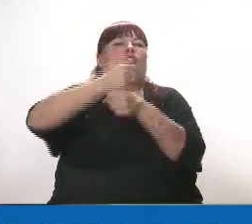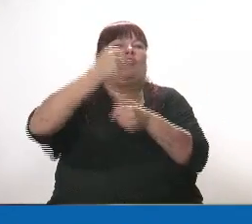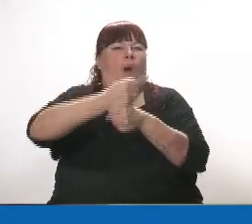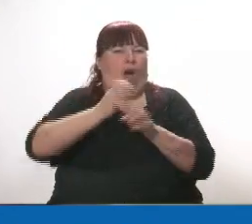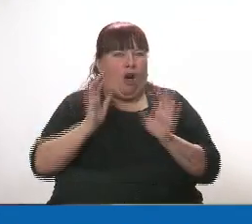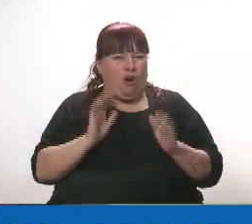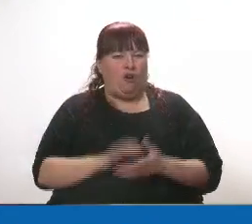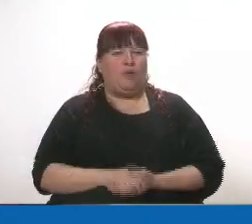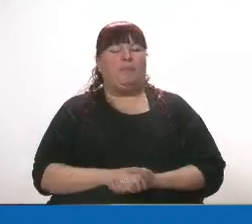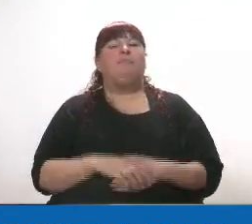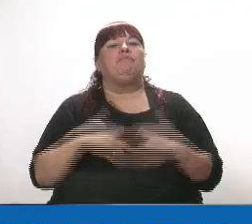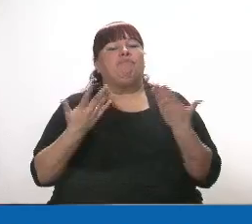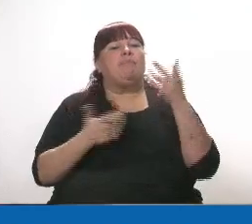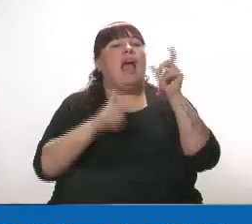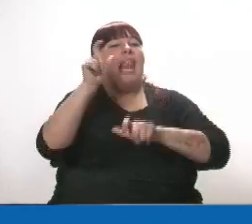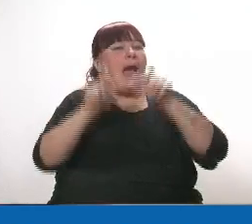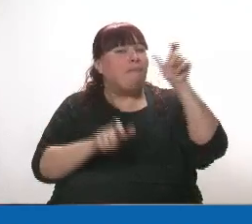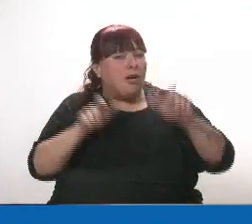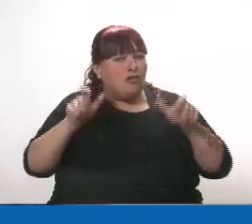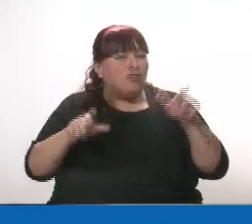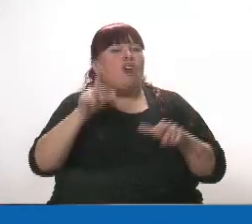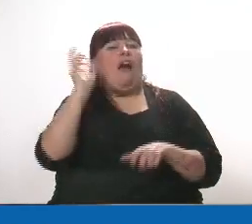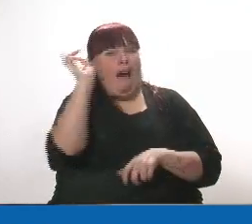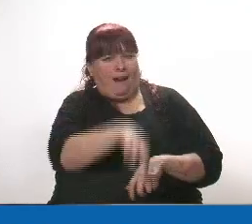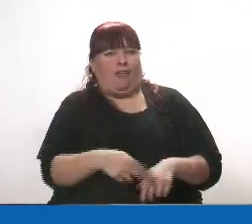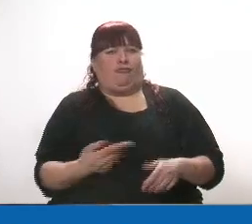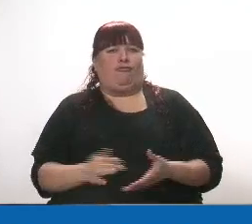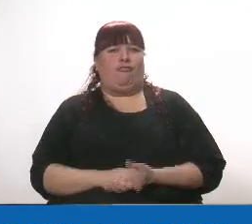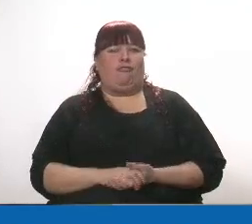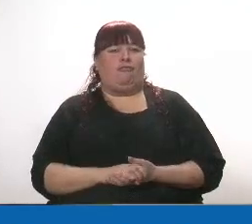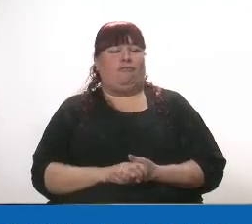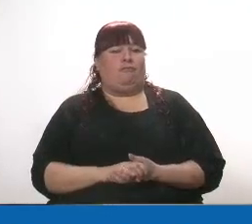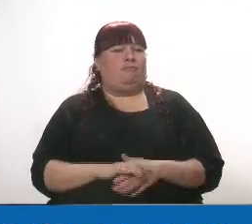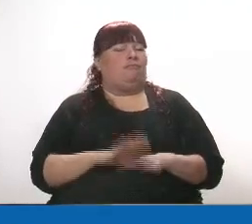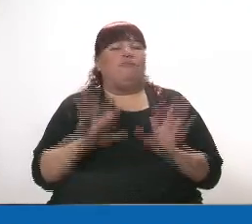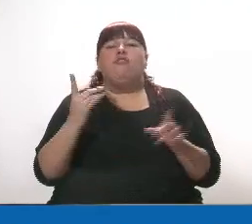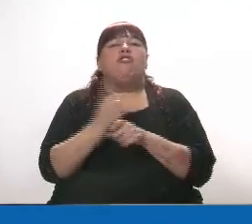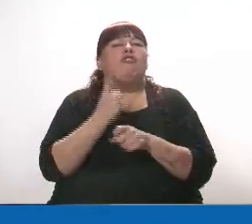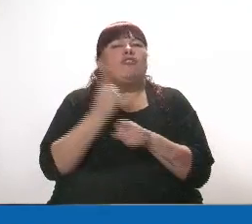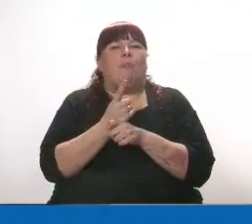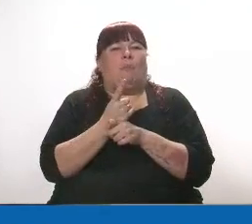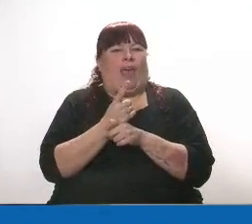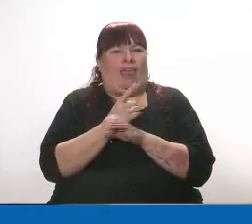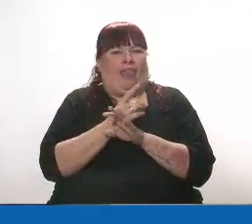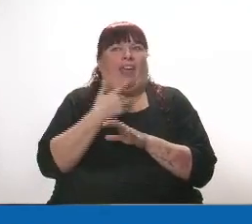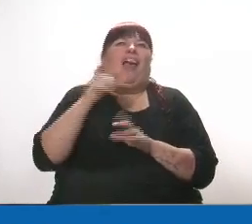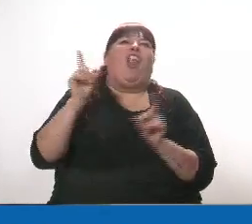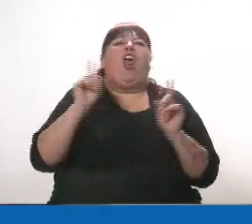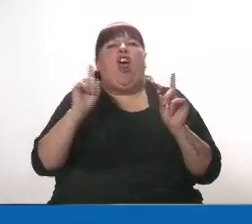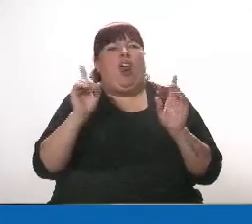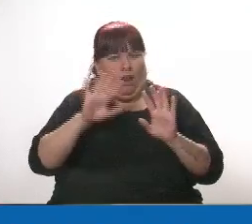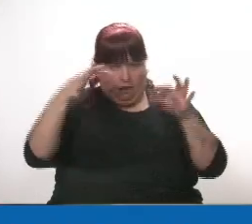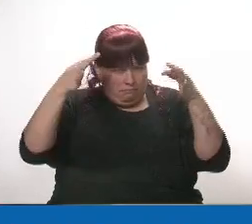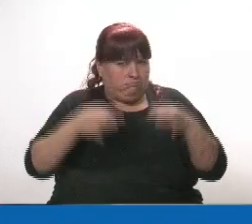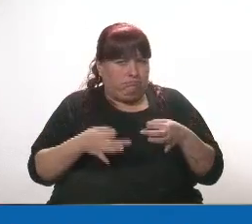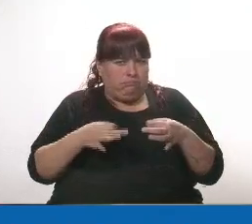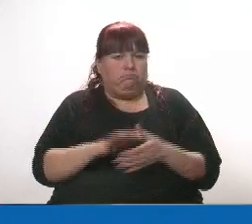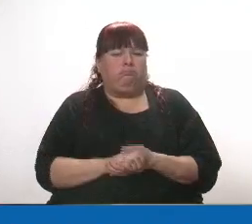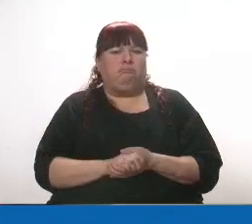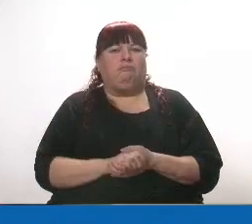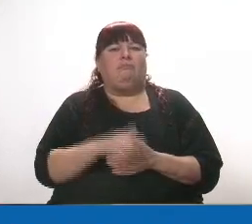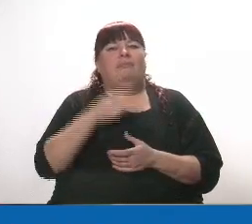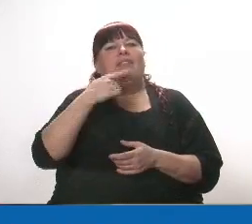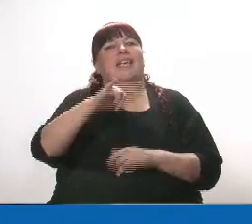entonces la gente tiene razón no podemos negarlo No podemos negar